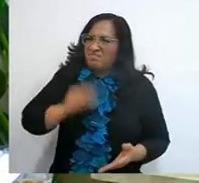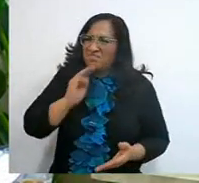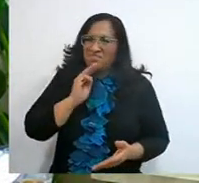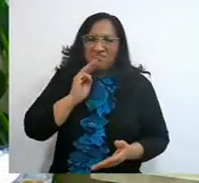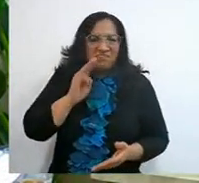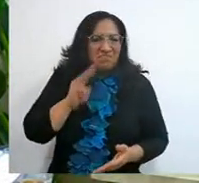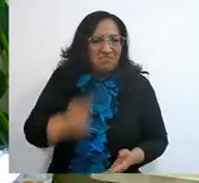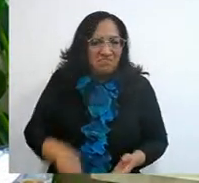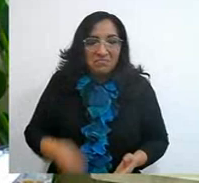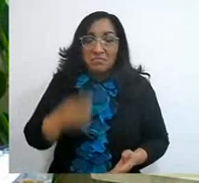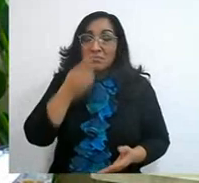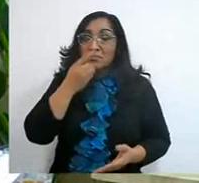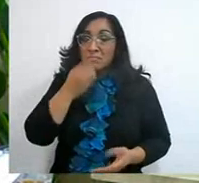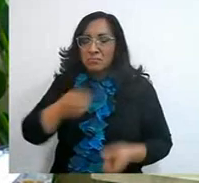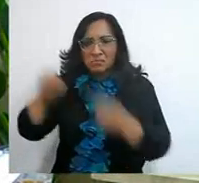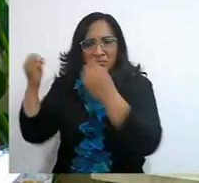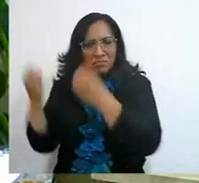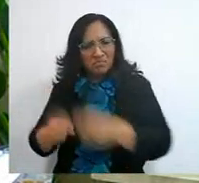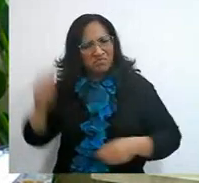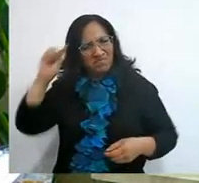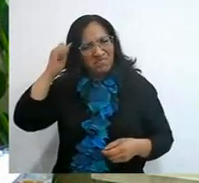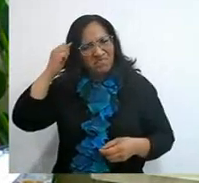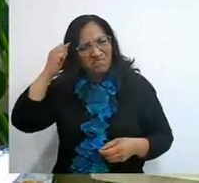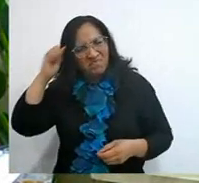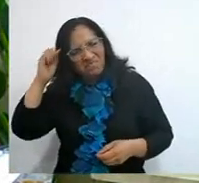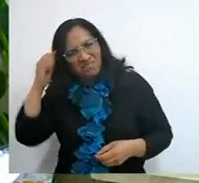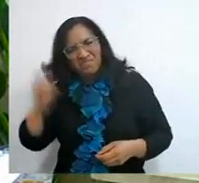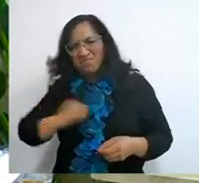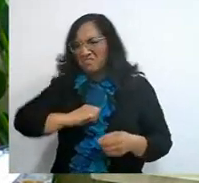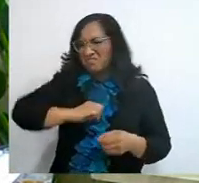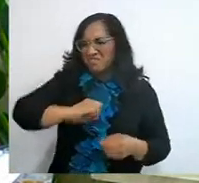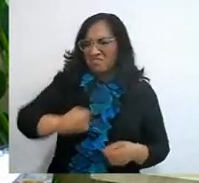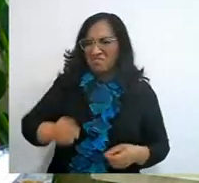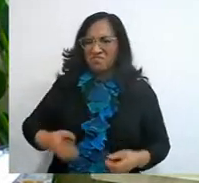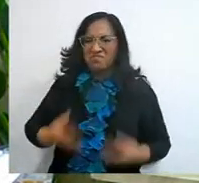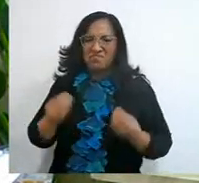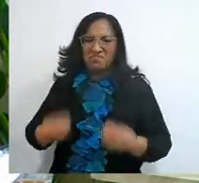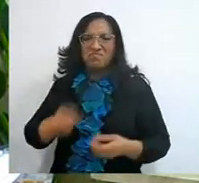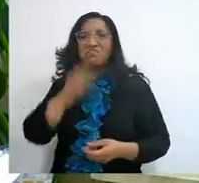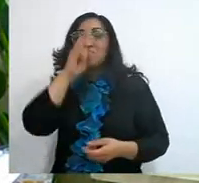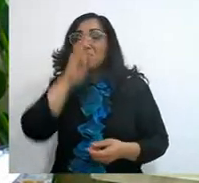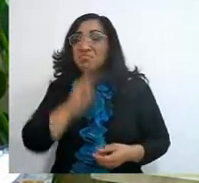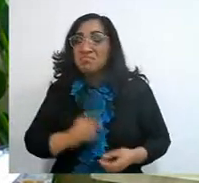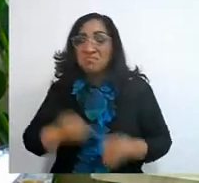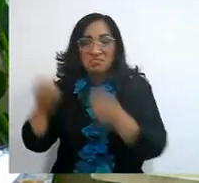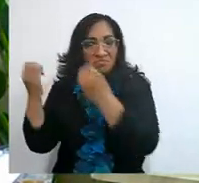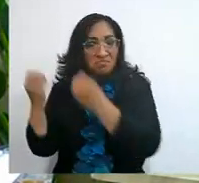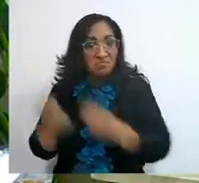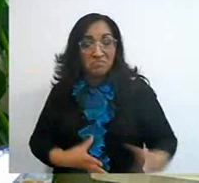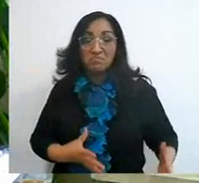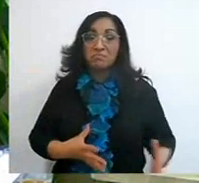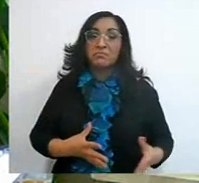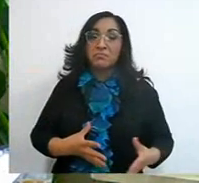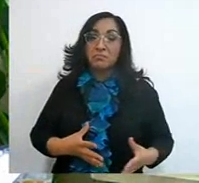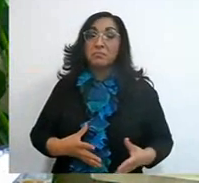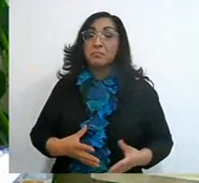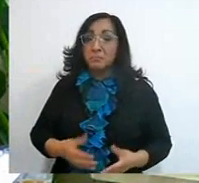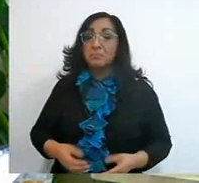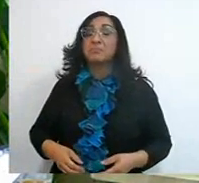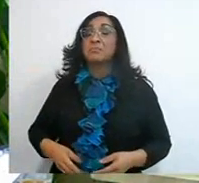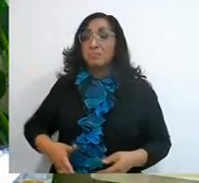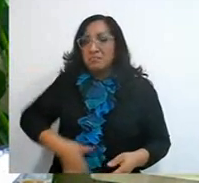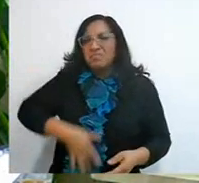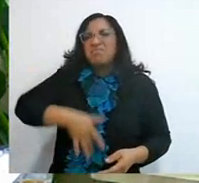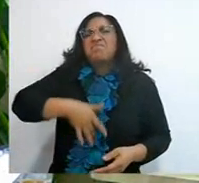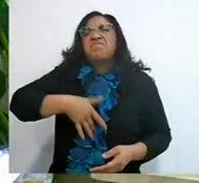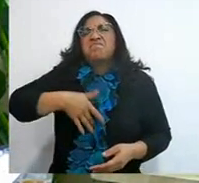diga, deja el odio, deja el rencor, deja la amargura, deja la mentira. ¿Me va a incomodar? Claro